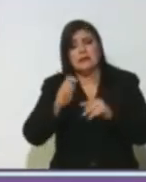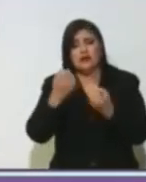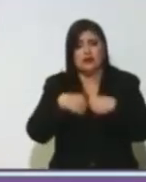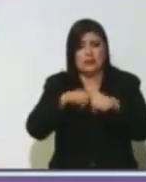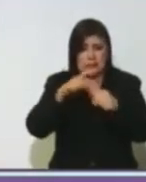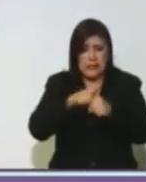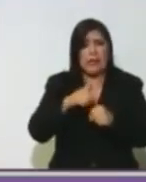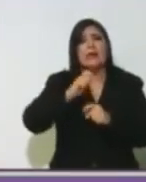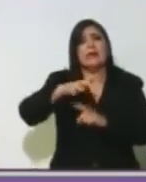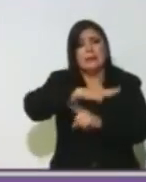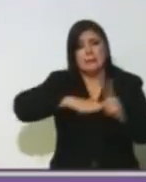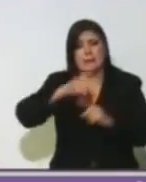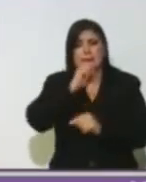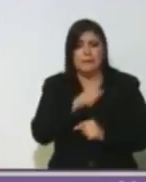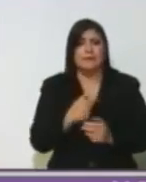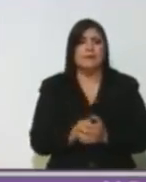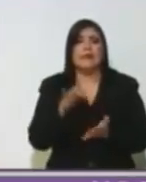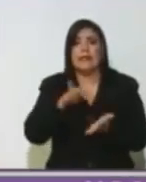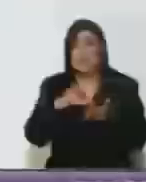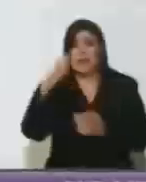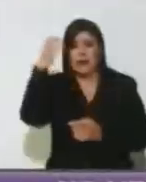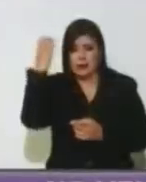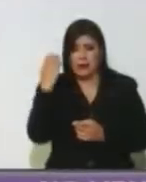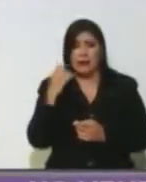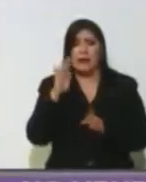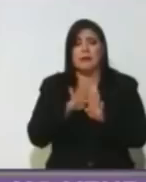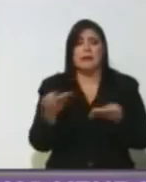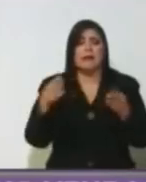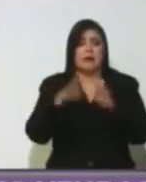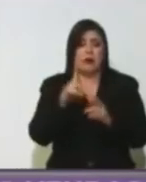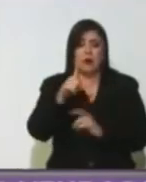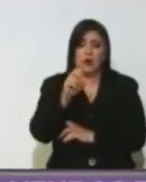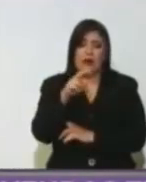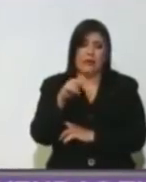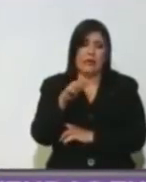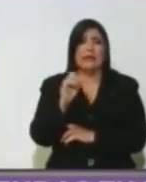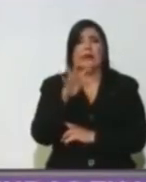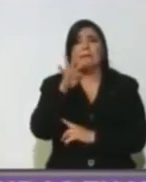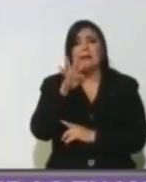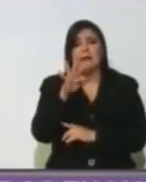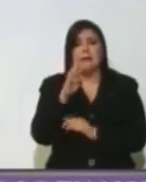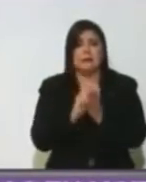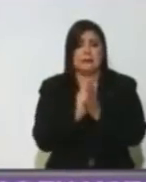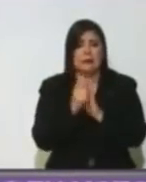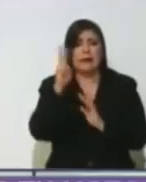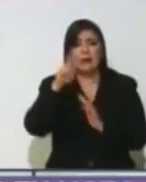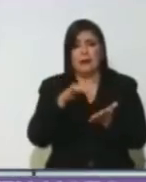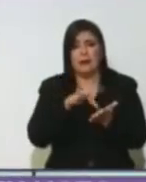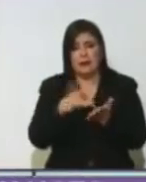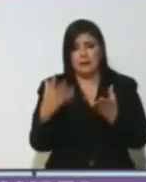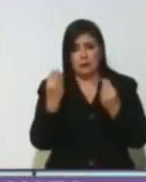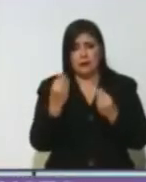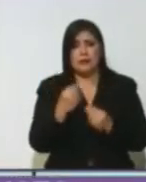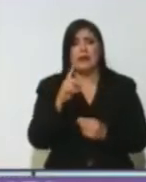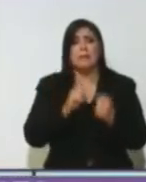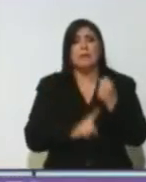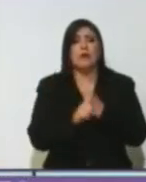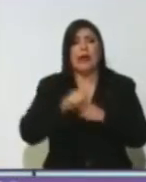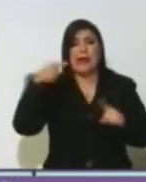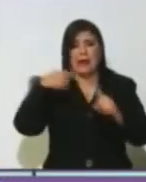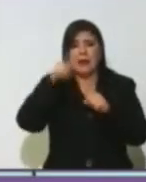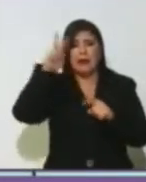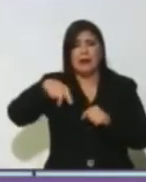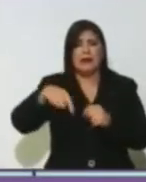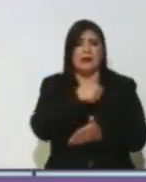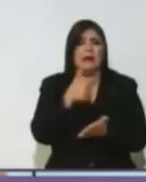social gracias claudio cerró motores no tienes 19 segundos muchas gracias el problema real de nuestra